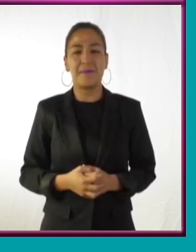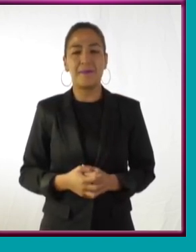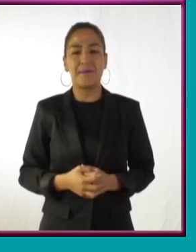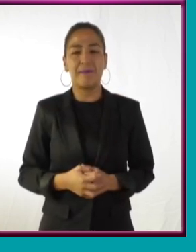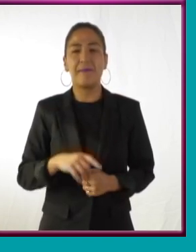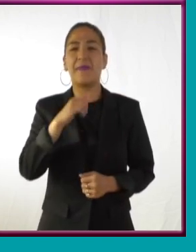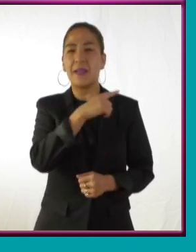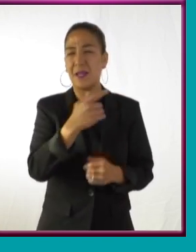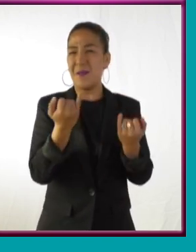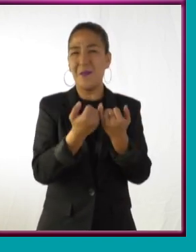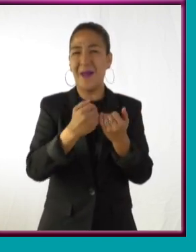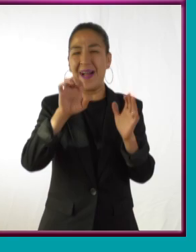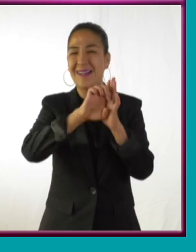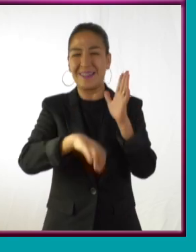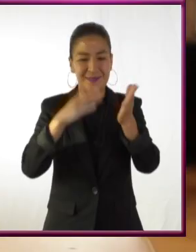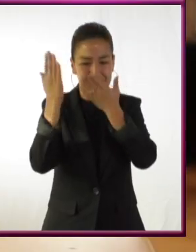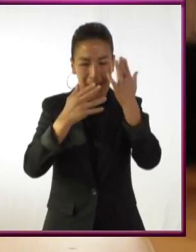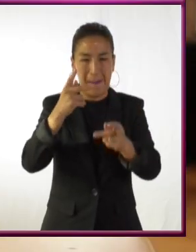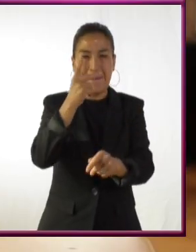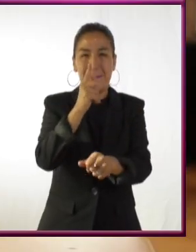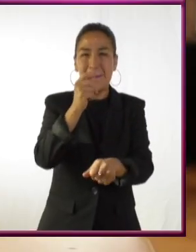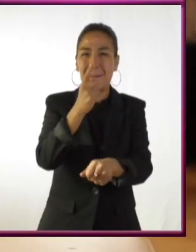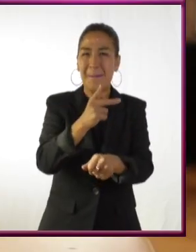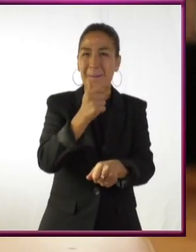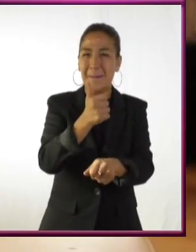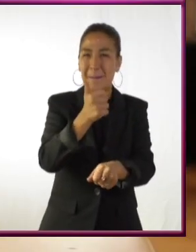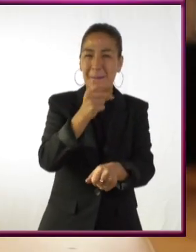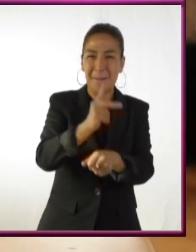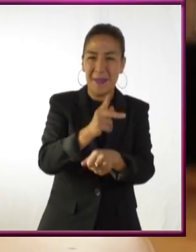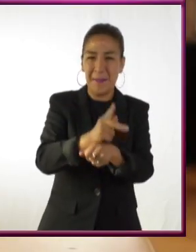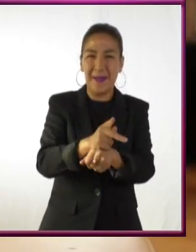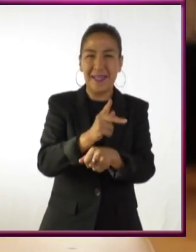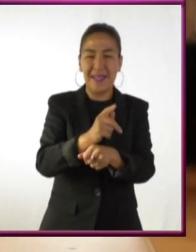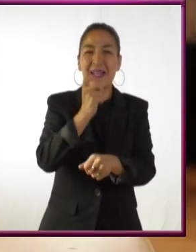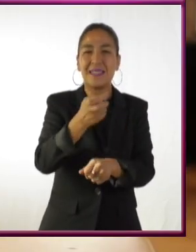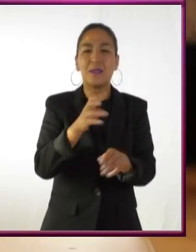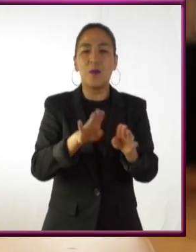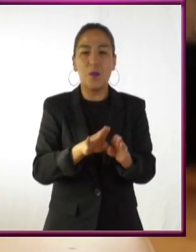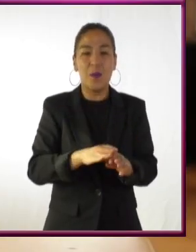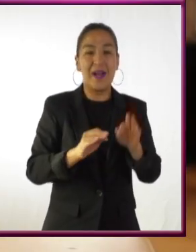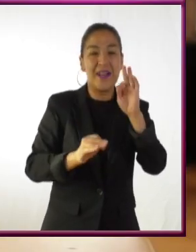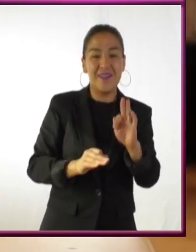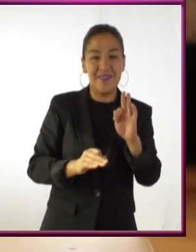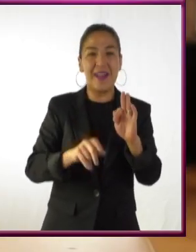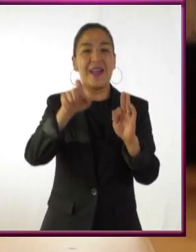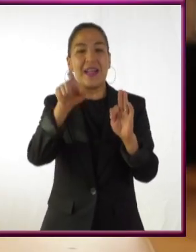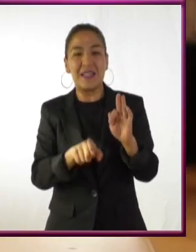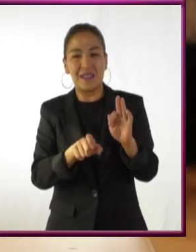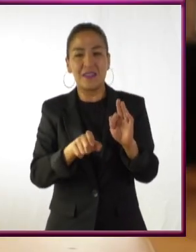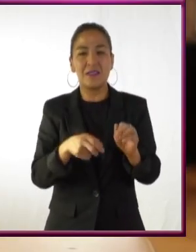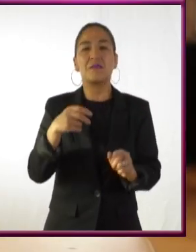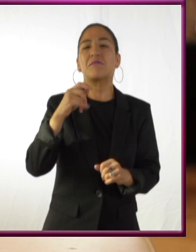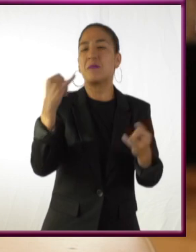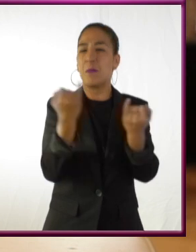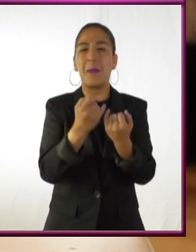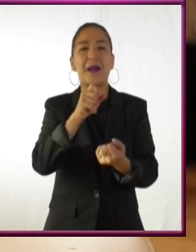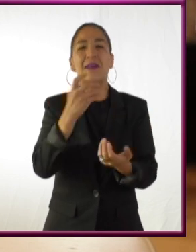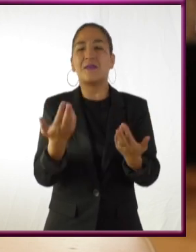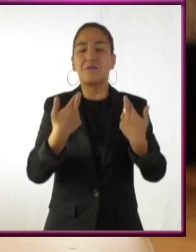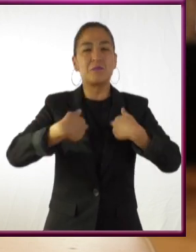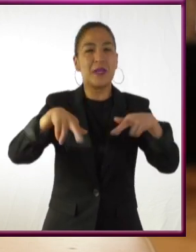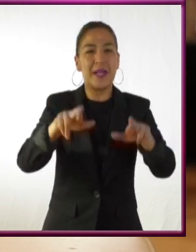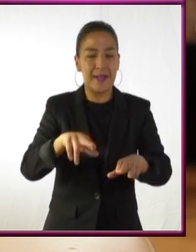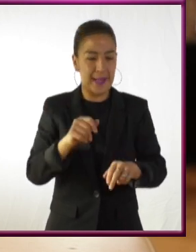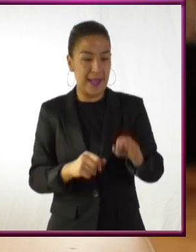Cuando nosotros estudiamos, por ejemplo, en la primaria, esta cosa de f y luego entre paréntesis x, igual a alguna